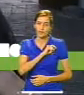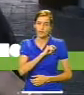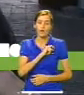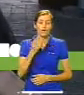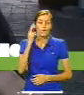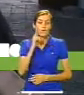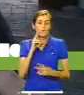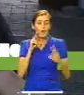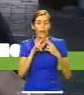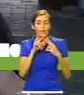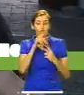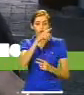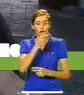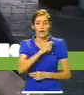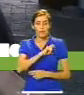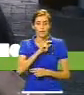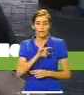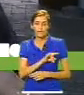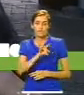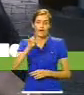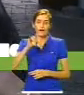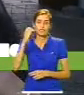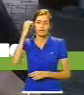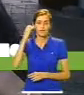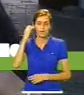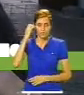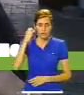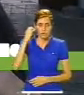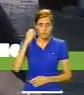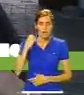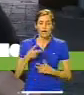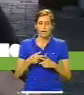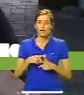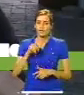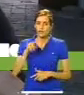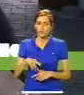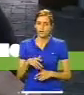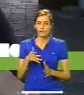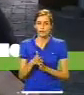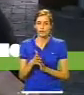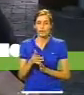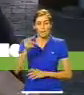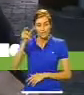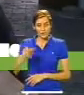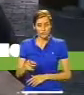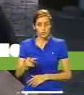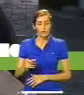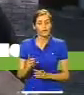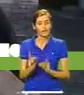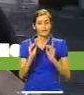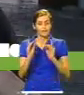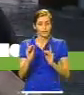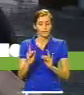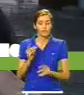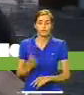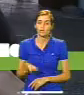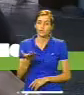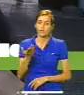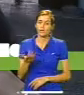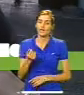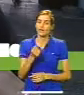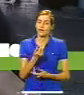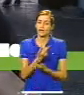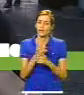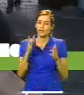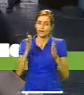la conoció allá en sus primeros viajes a Europa, y además este personaje fue decisivo en la vida del Libertador